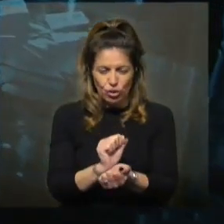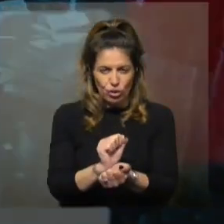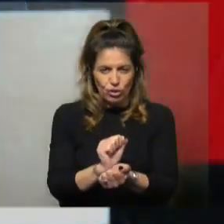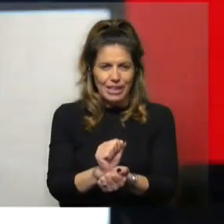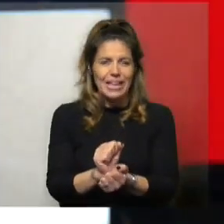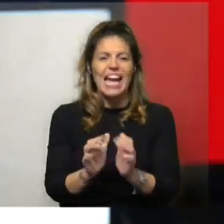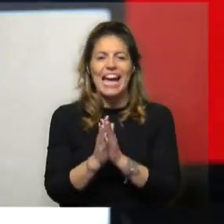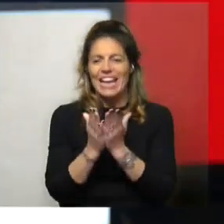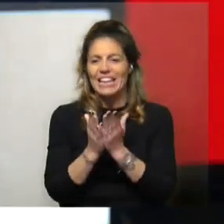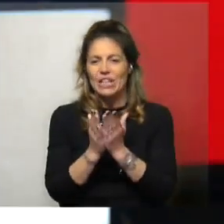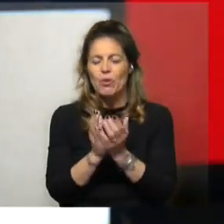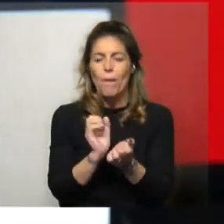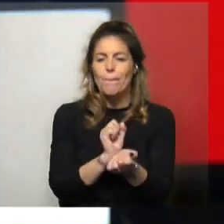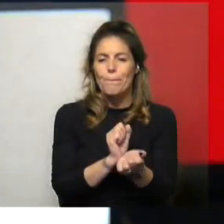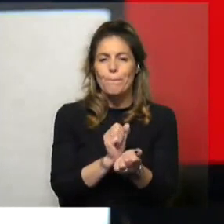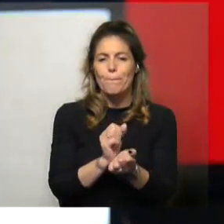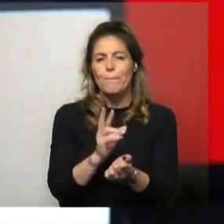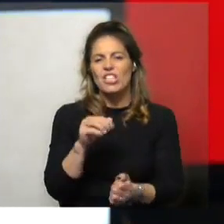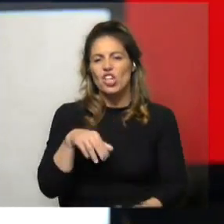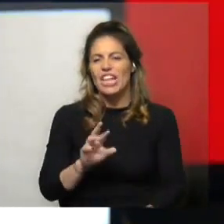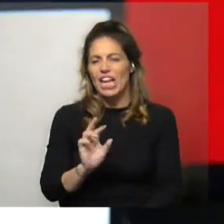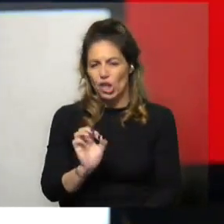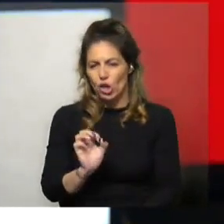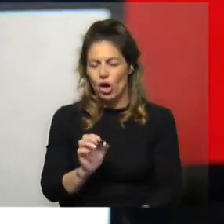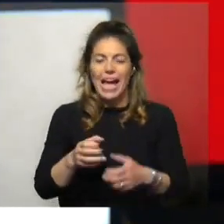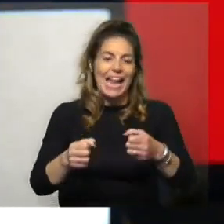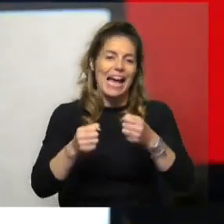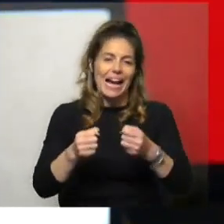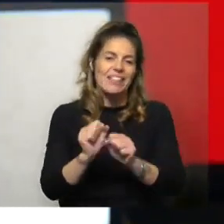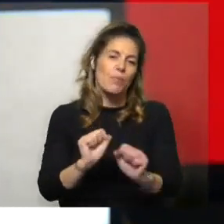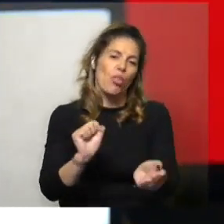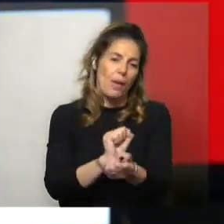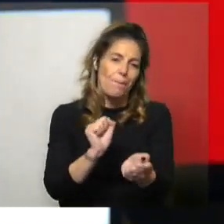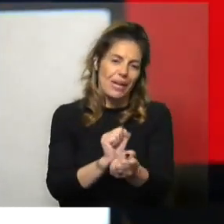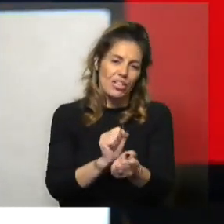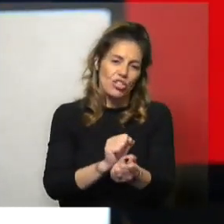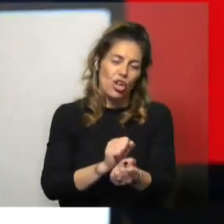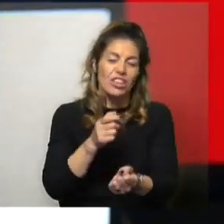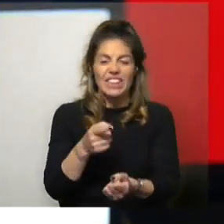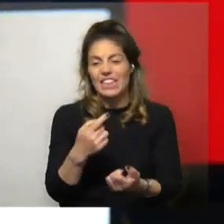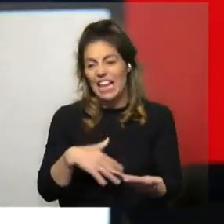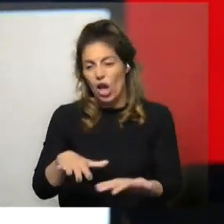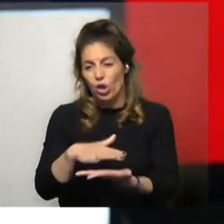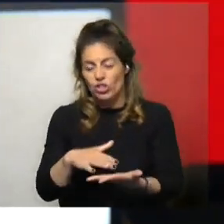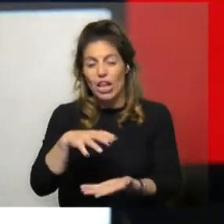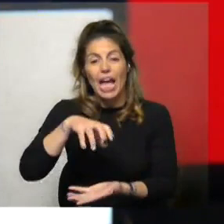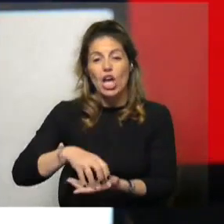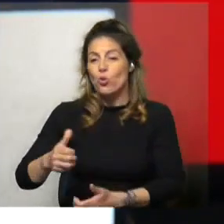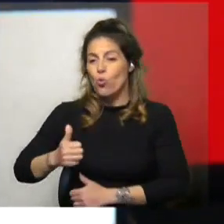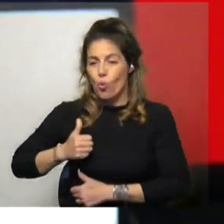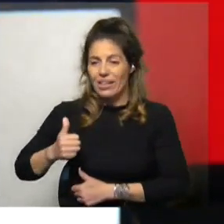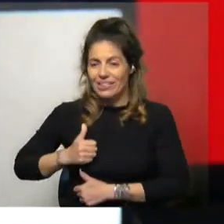el libro digo que es prisionero no prisionero el podes asumir que estás preso tener las condiciones en un cuartel este